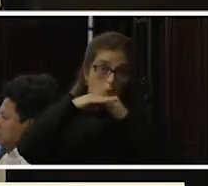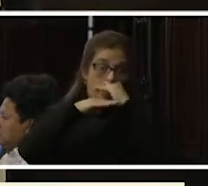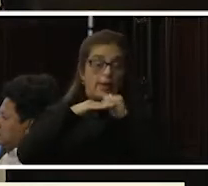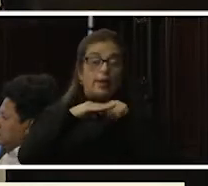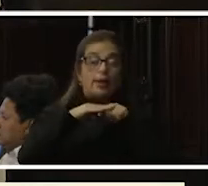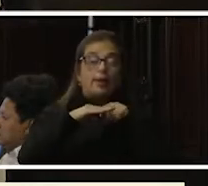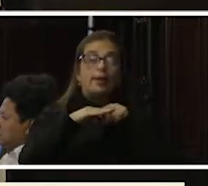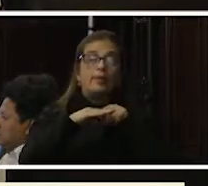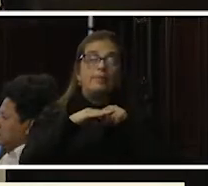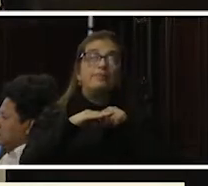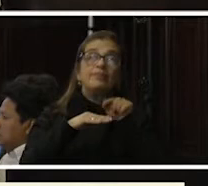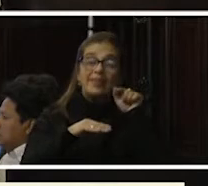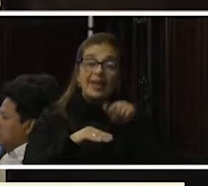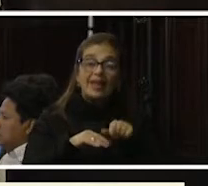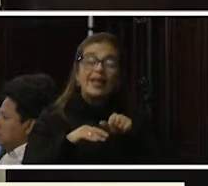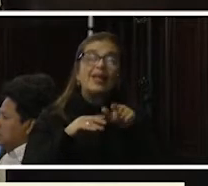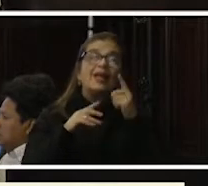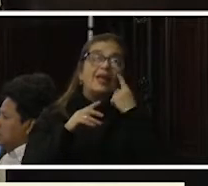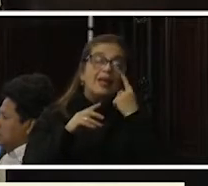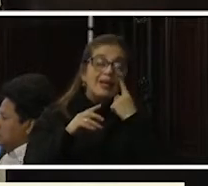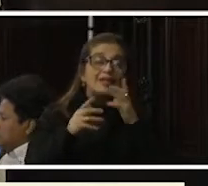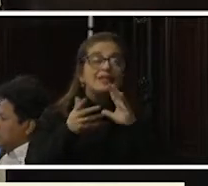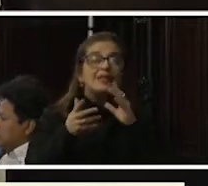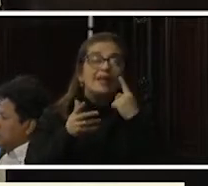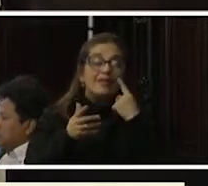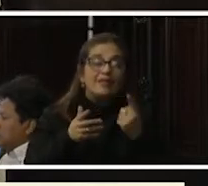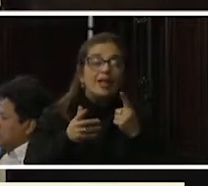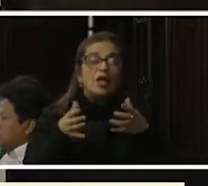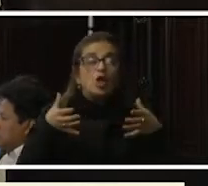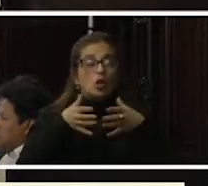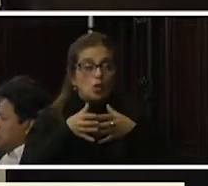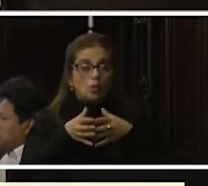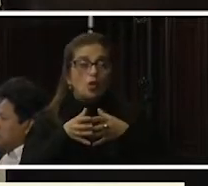norte, operan los petroleros en los bloques 16,